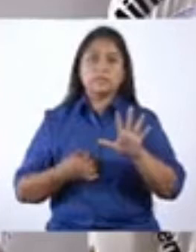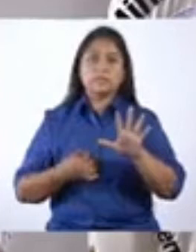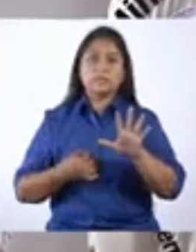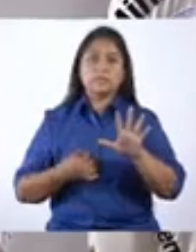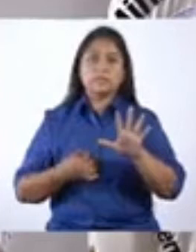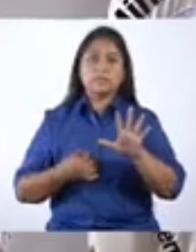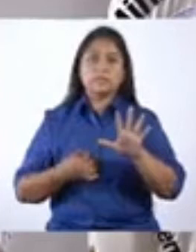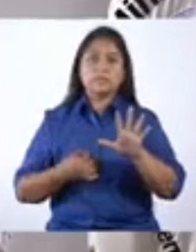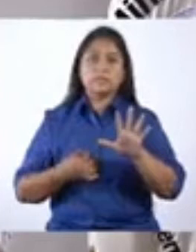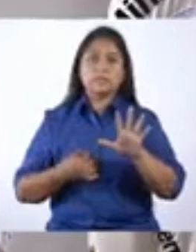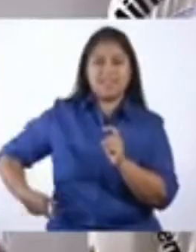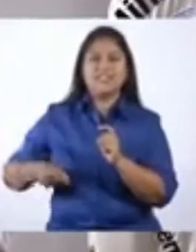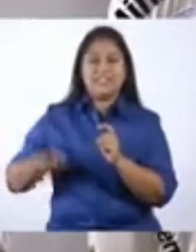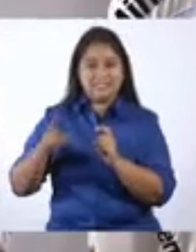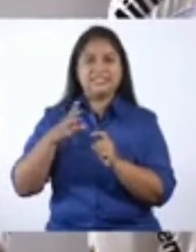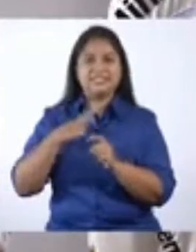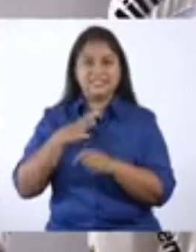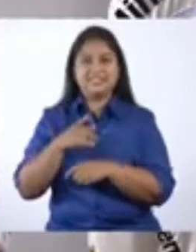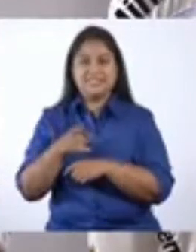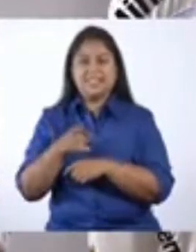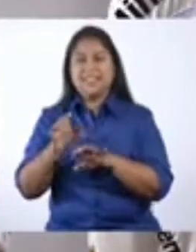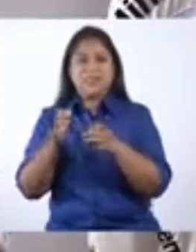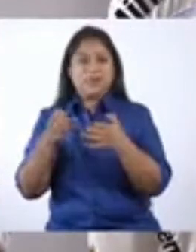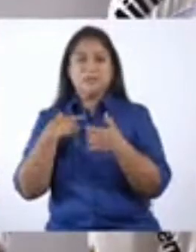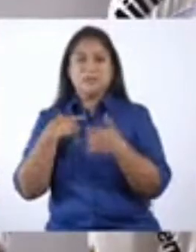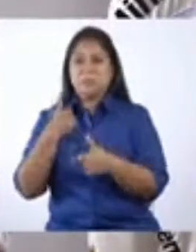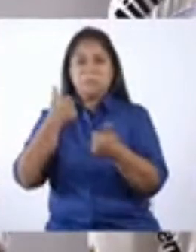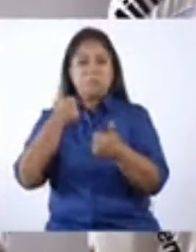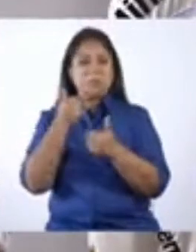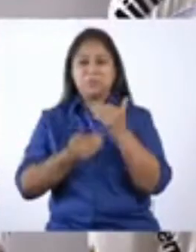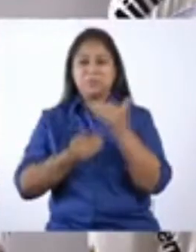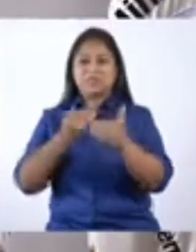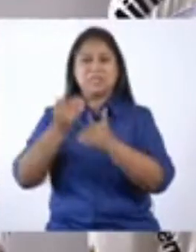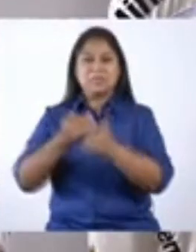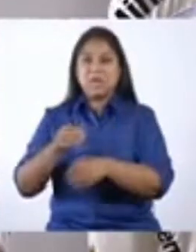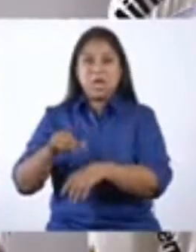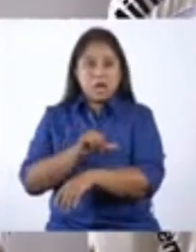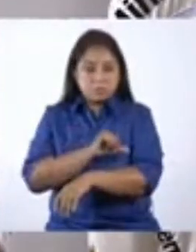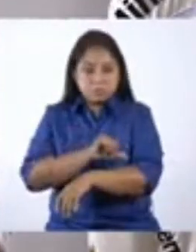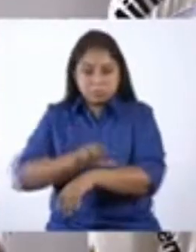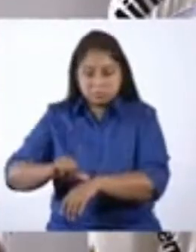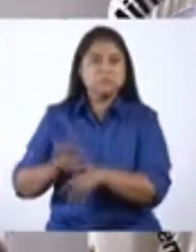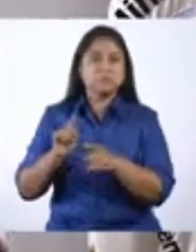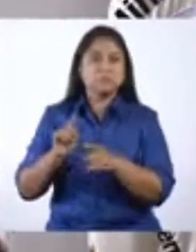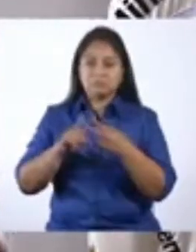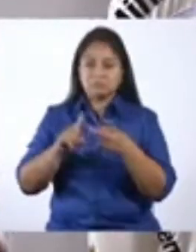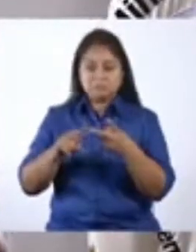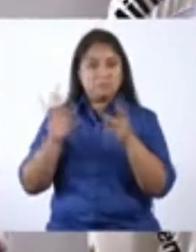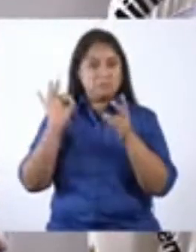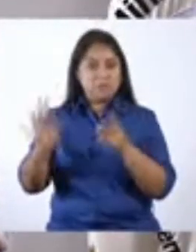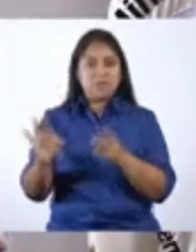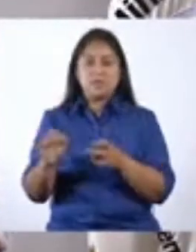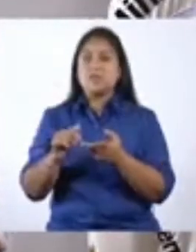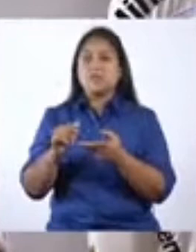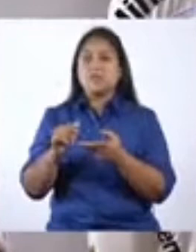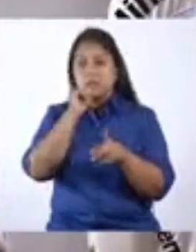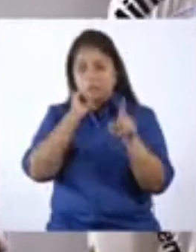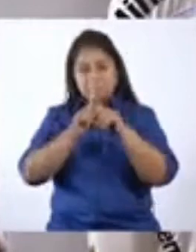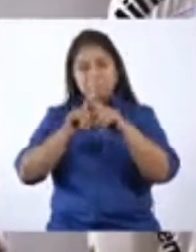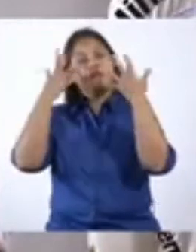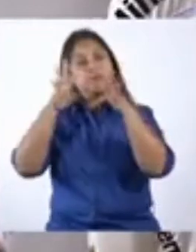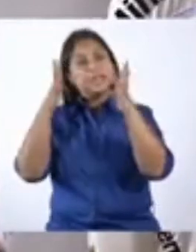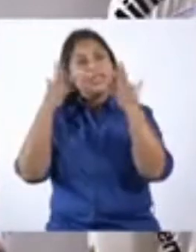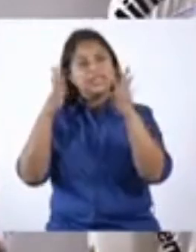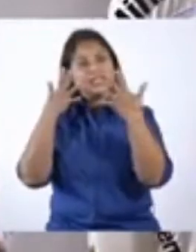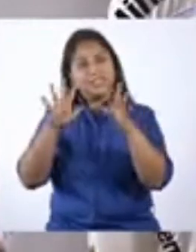izquierda, siendo un total éxito el procedimiento quirúrgico ortopédico, por lo que felicito